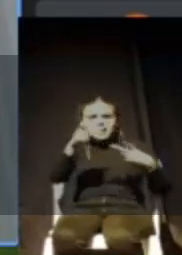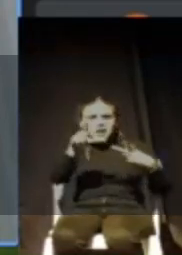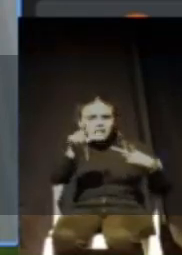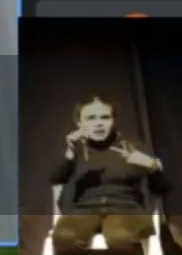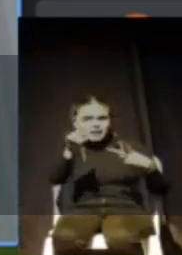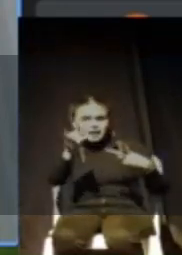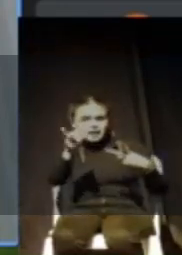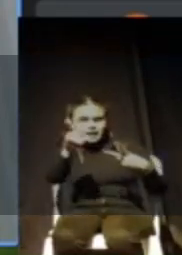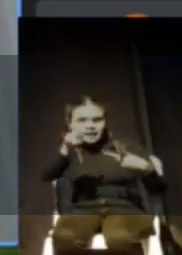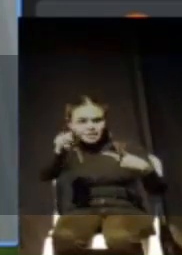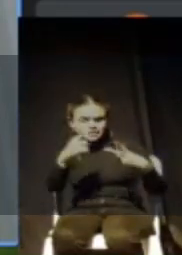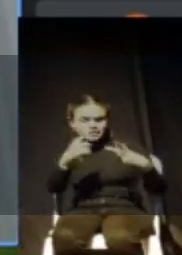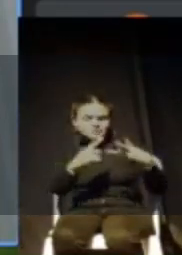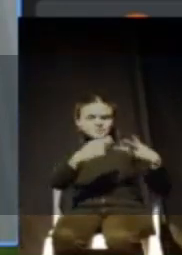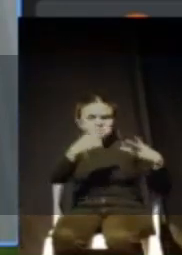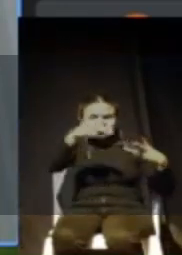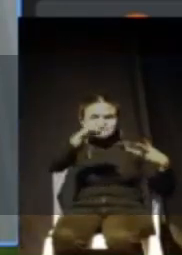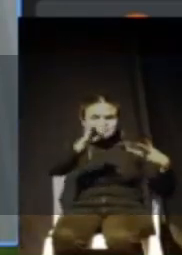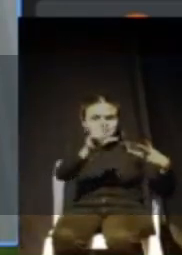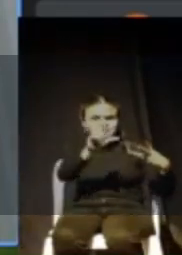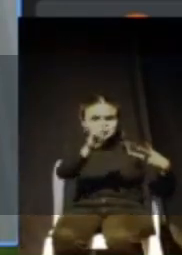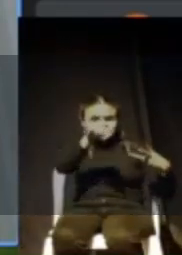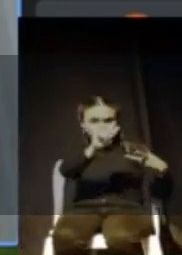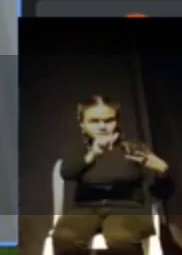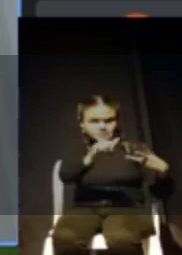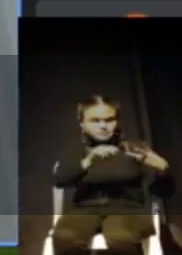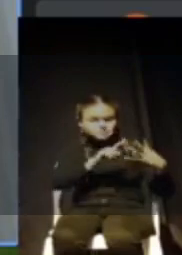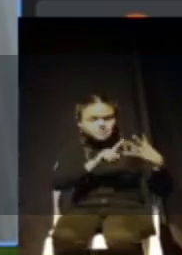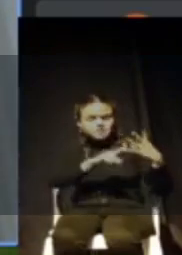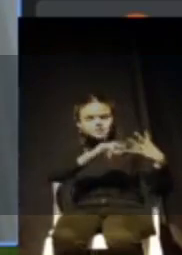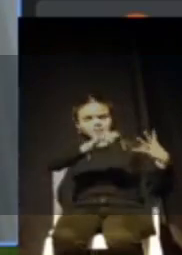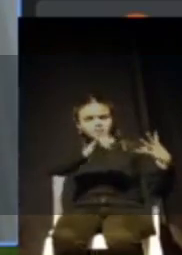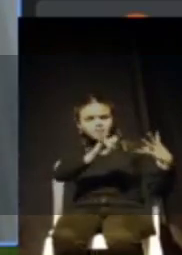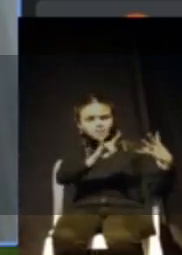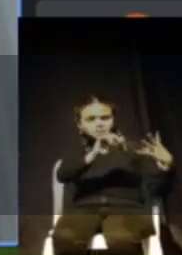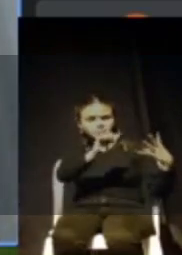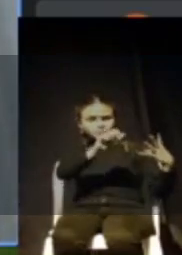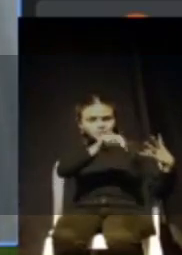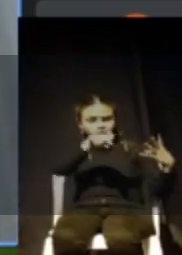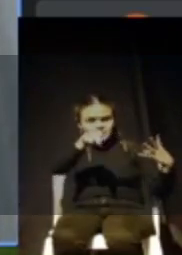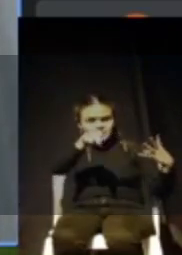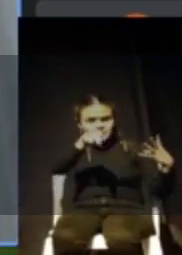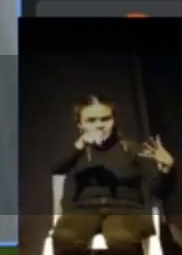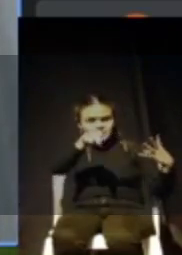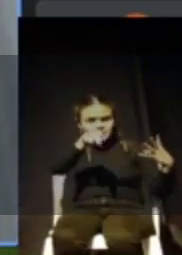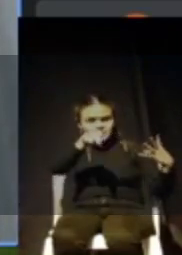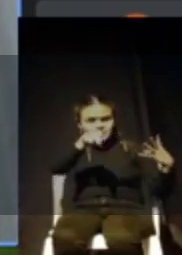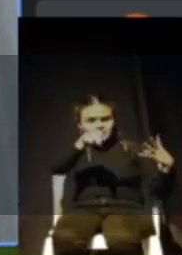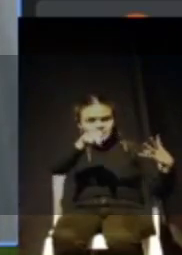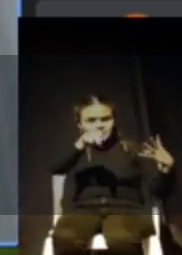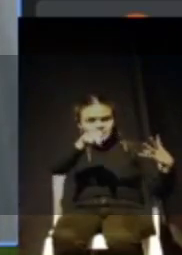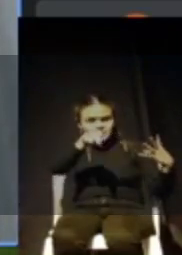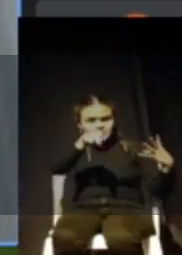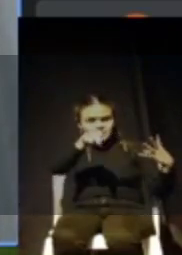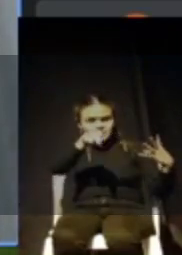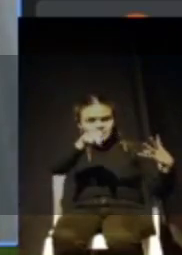Casadiego, a Ima Yuleini Pérez Bedoya, Juan Pablo Gallego, Beatriz Elena